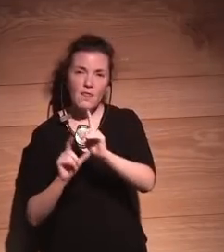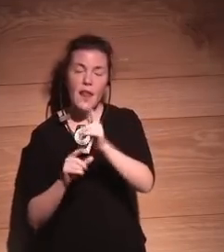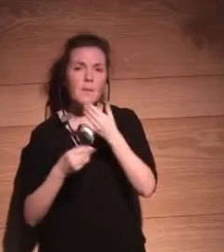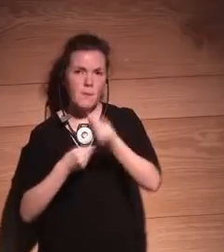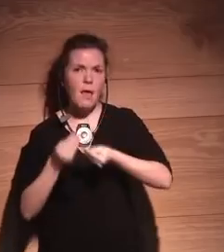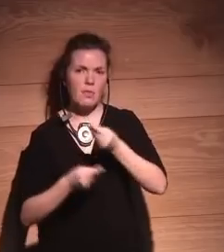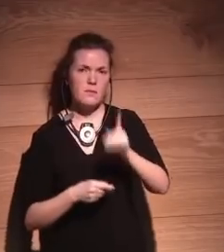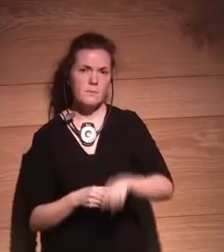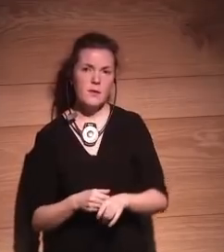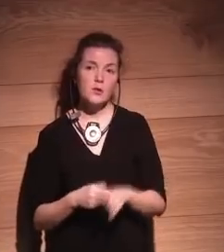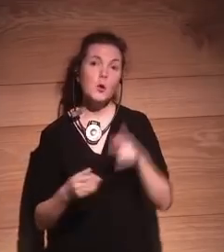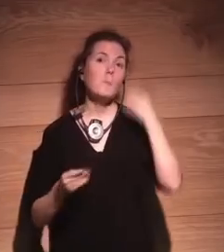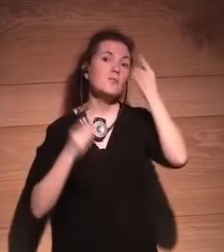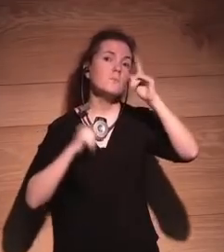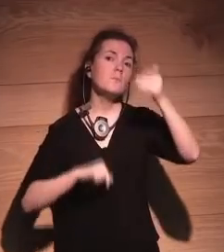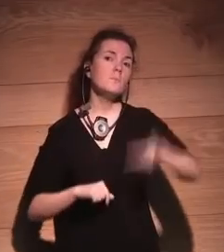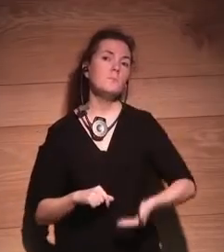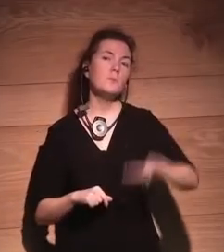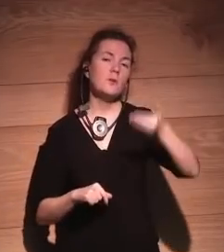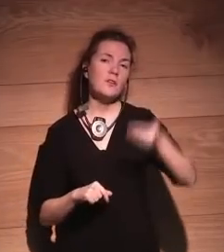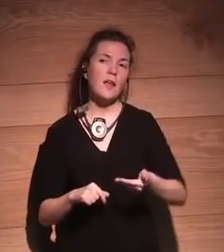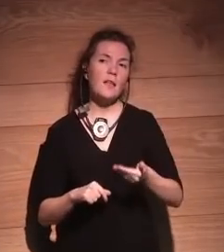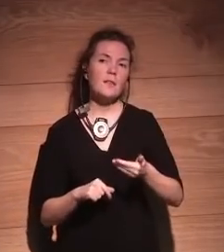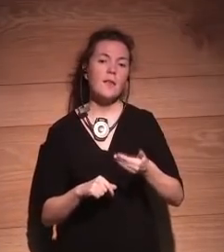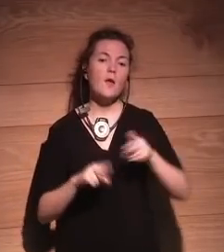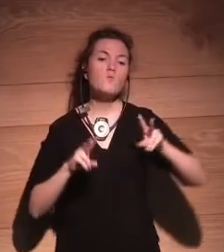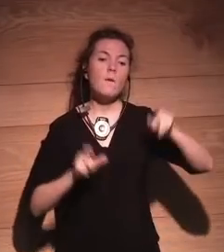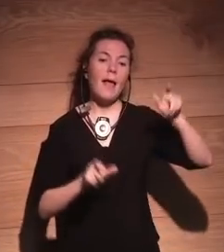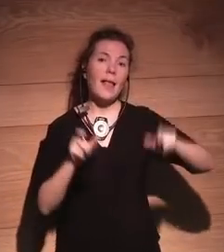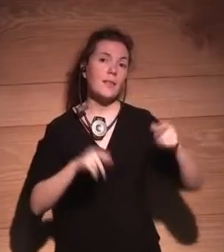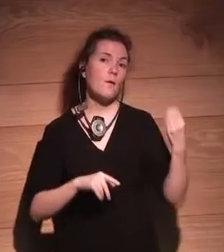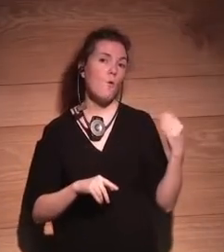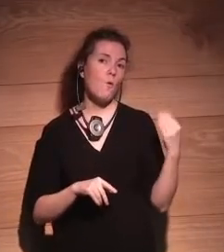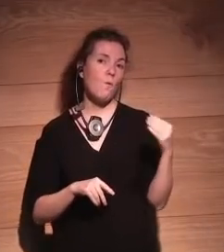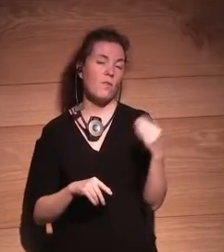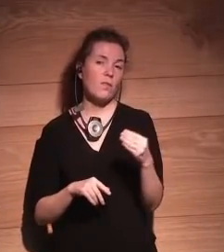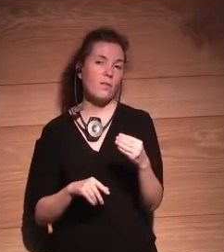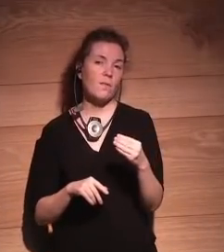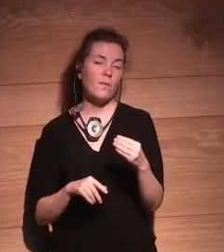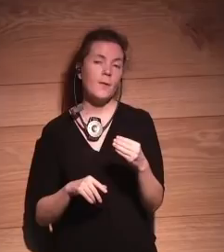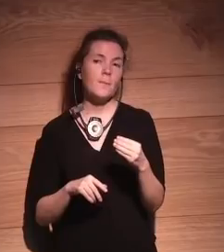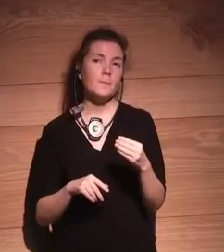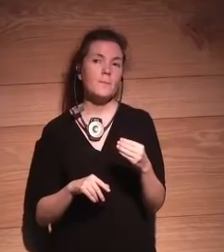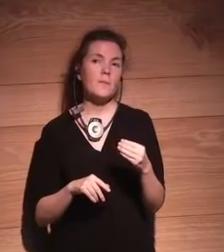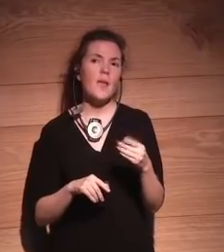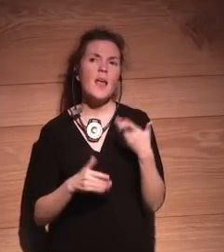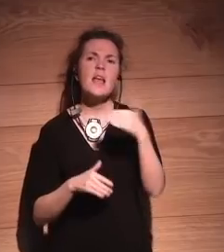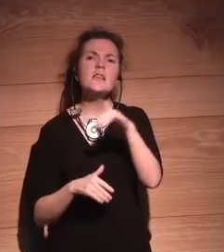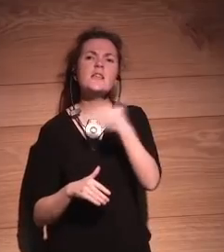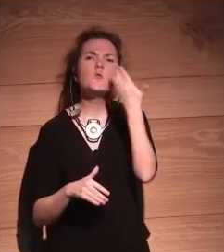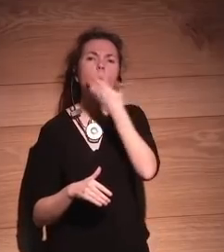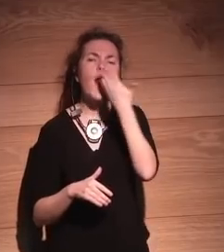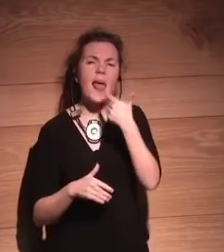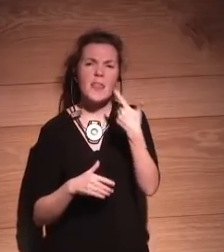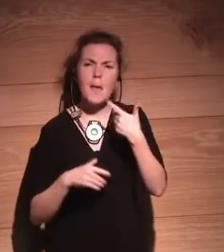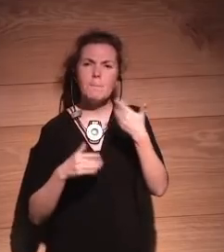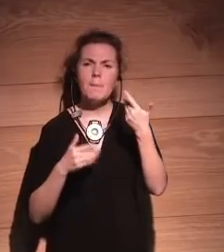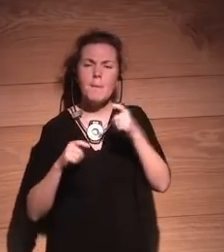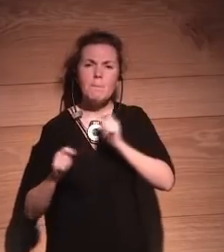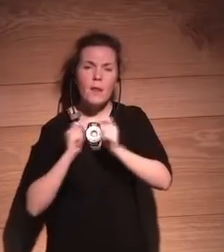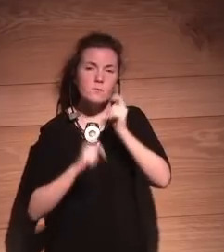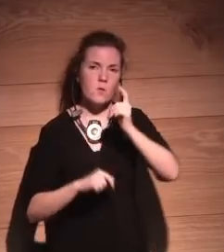que hacer. Y también creo que es muy importante que las nuevas generaciones, hay tantas escuelas de periodismo